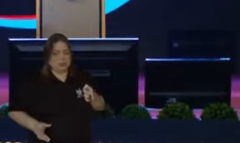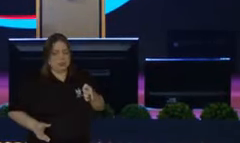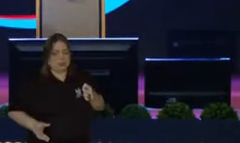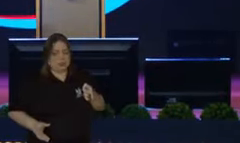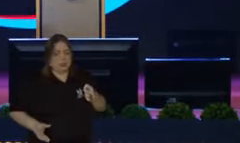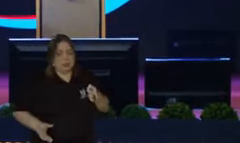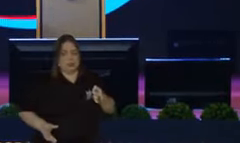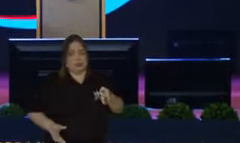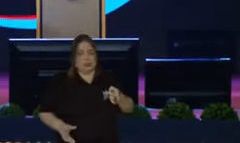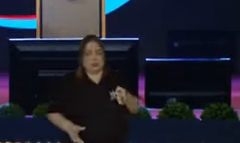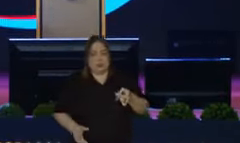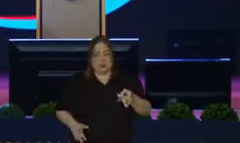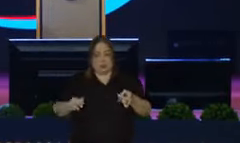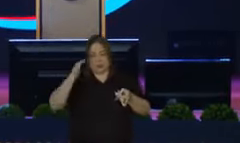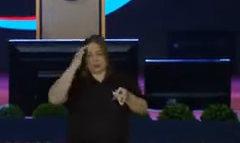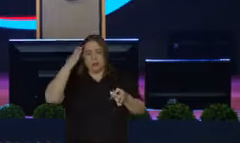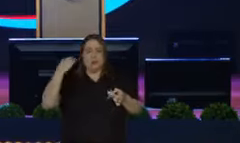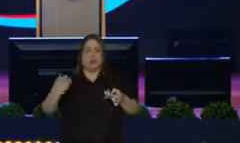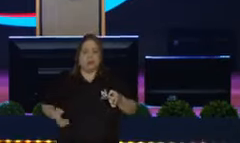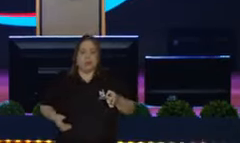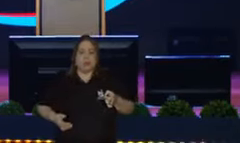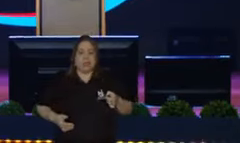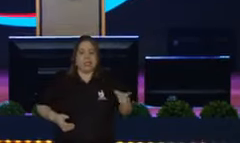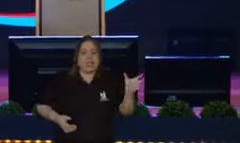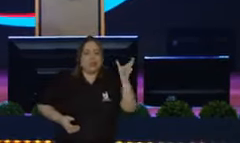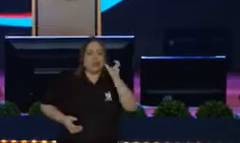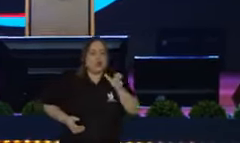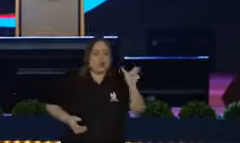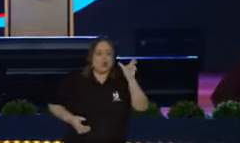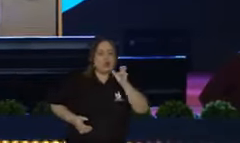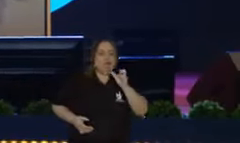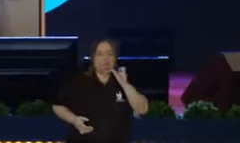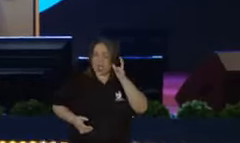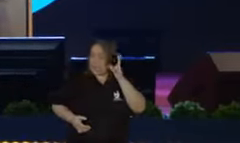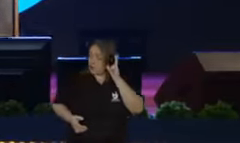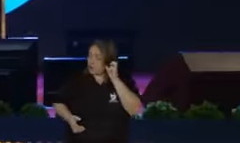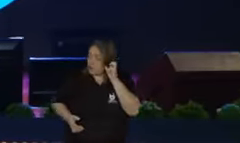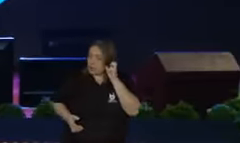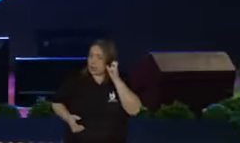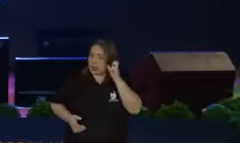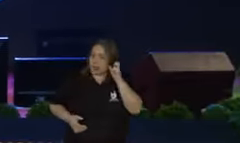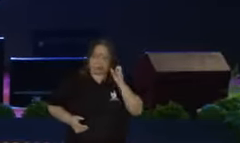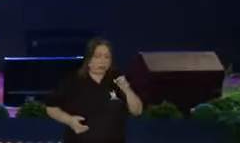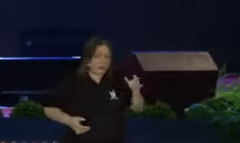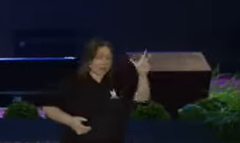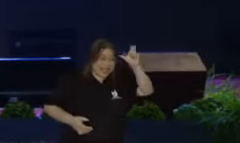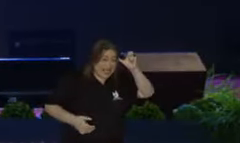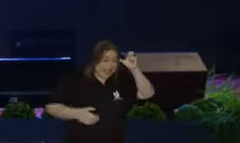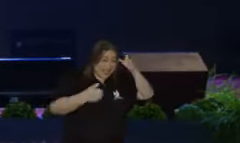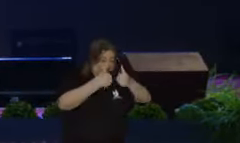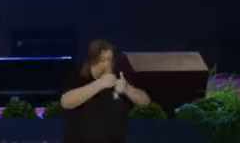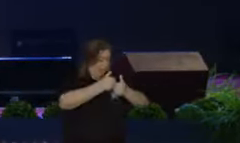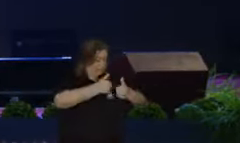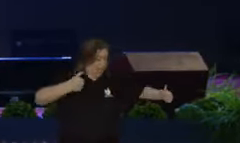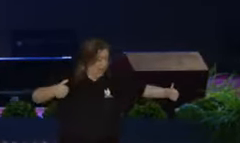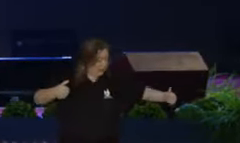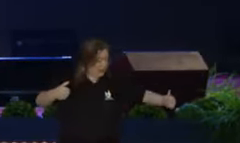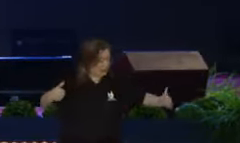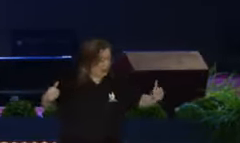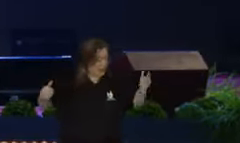si fuera el hermano Anacondia, diría, oíme bien, Satanás. ¡Apártate de mí,